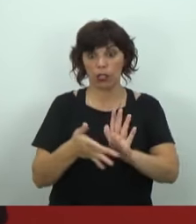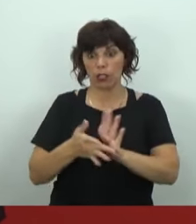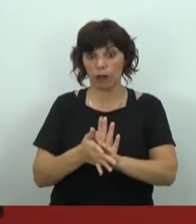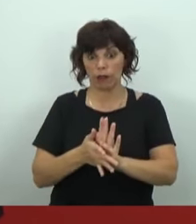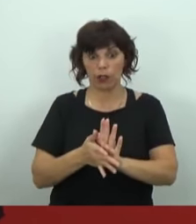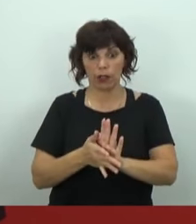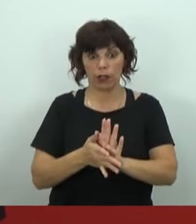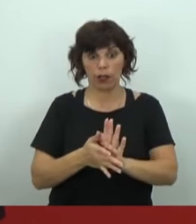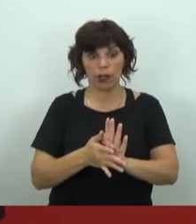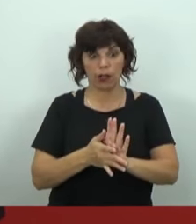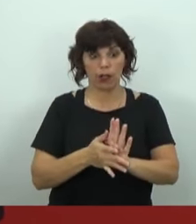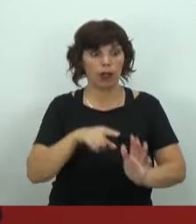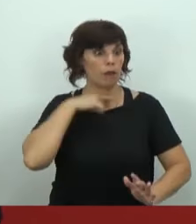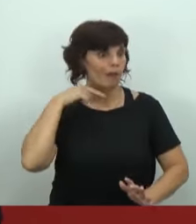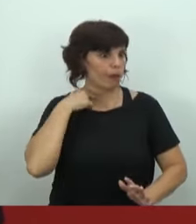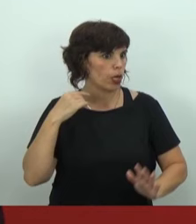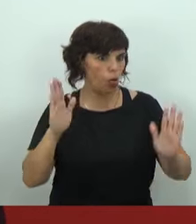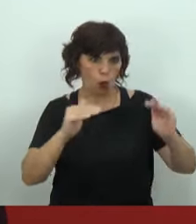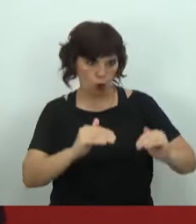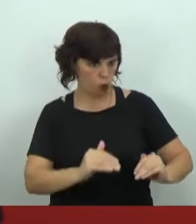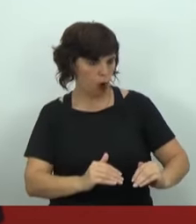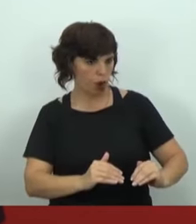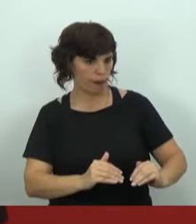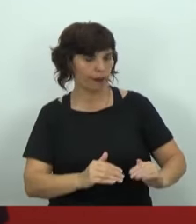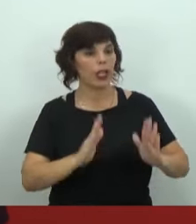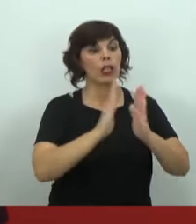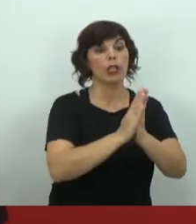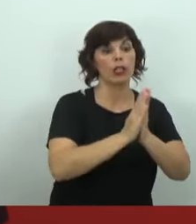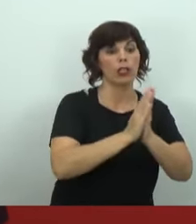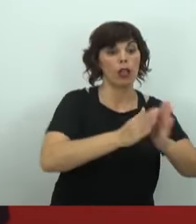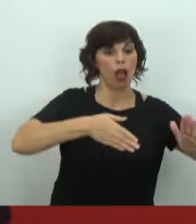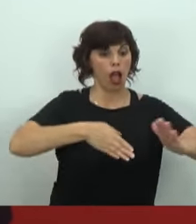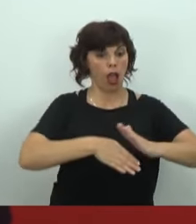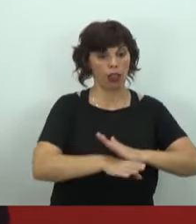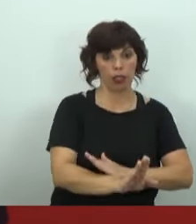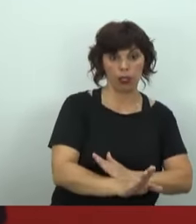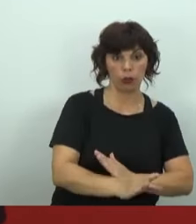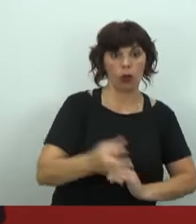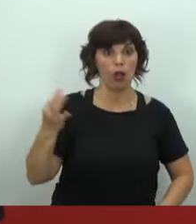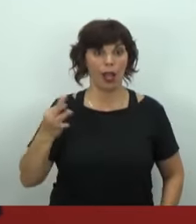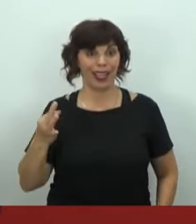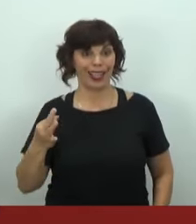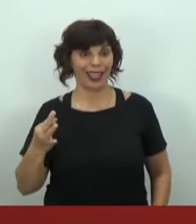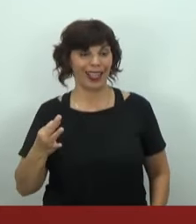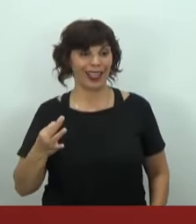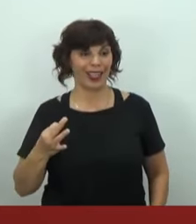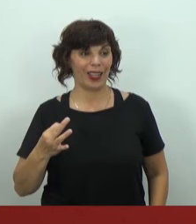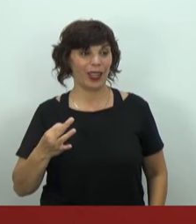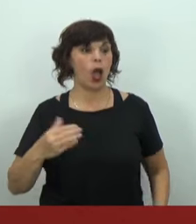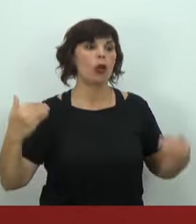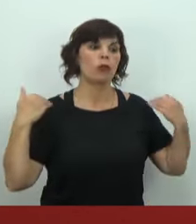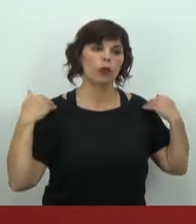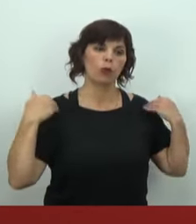Esa santidad te da acceso, te da privilegios, te da